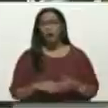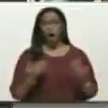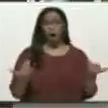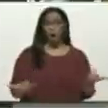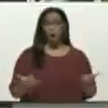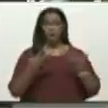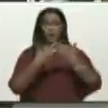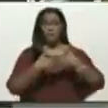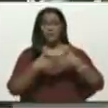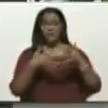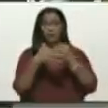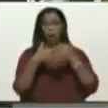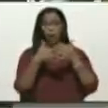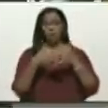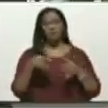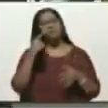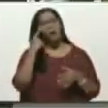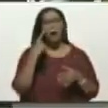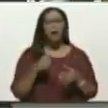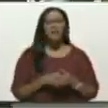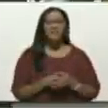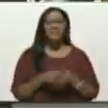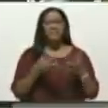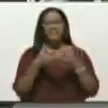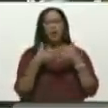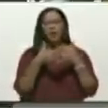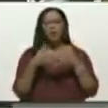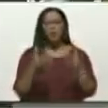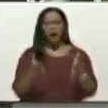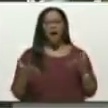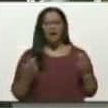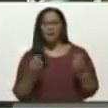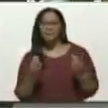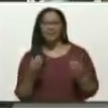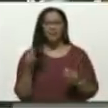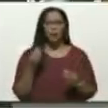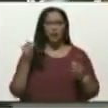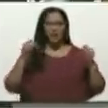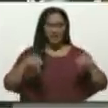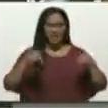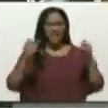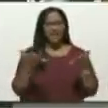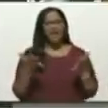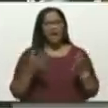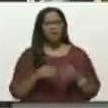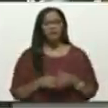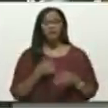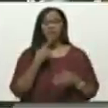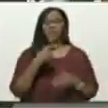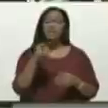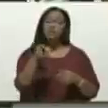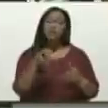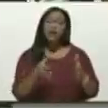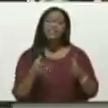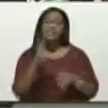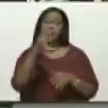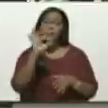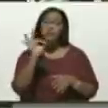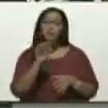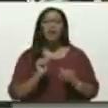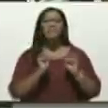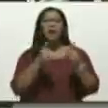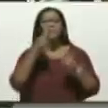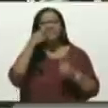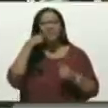Unidos. Vamos a decir, en Estados Unidos va a ganar lo que te da la gana. Cuando te digan, no, tu ganancia es 3%, ahí es donde vas a comenzar a